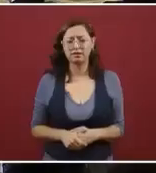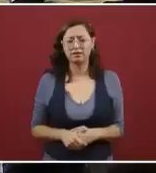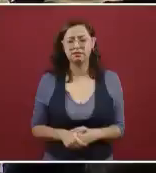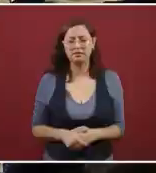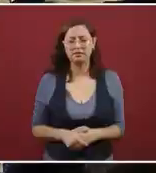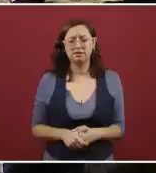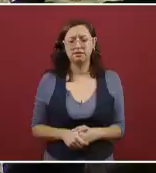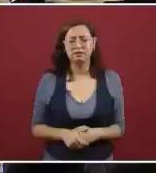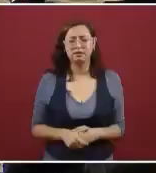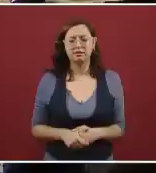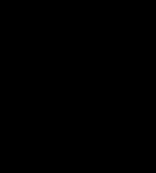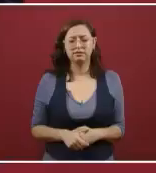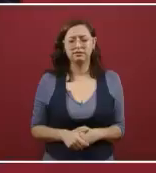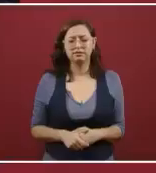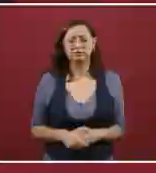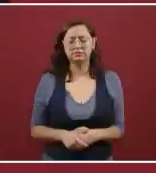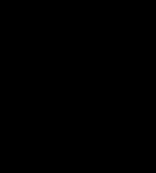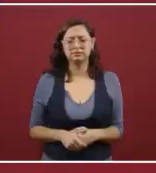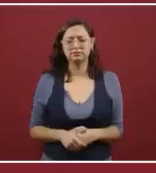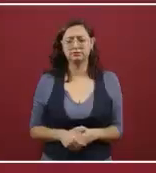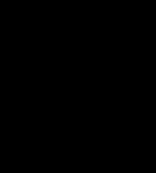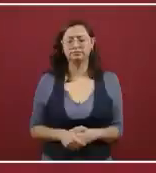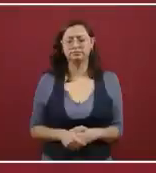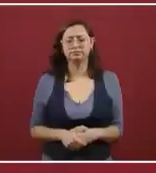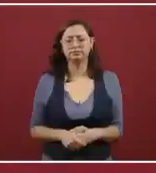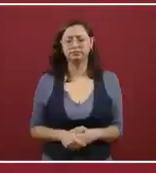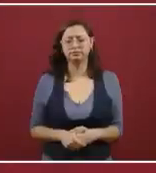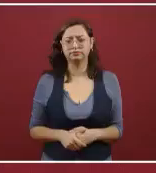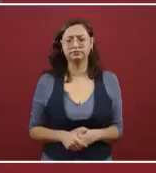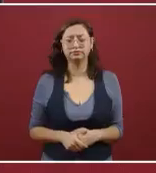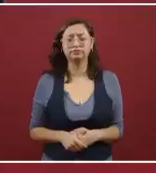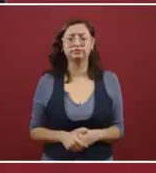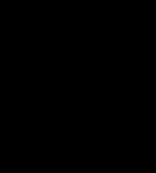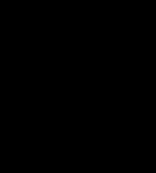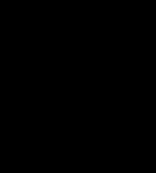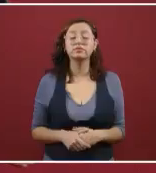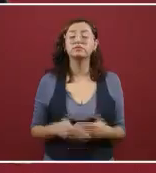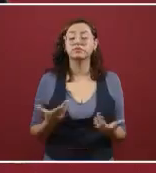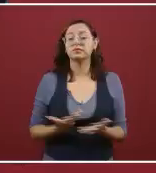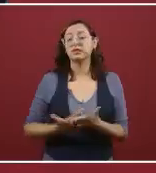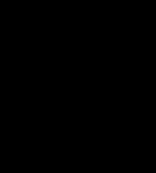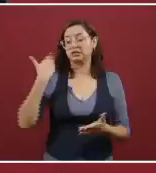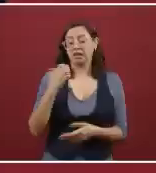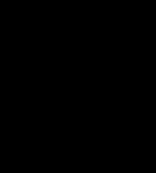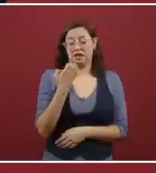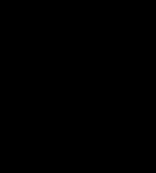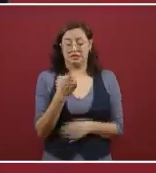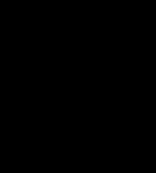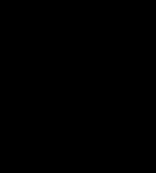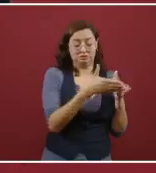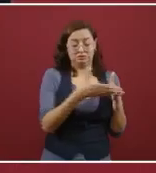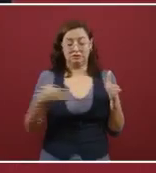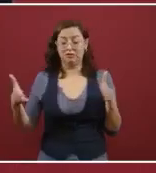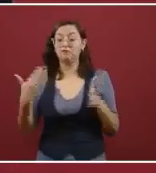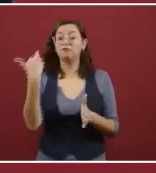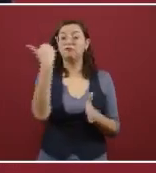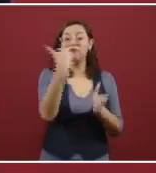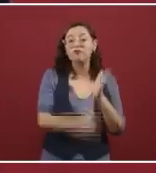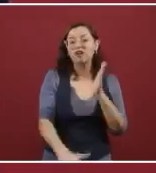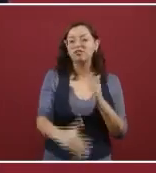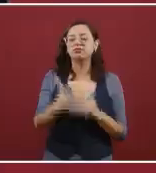Cuando tuvimos el problema del desabasto en su momento más difícil, se empezaron a